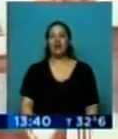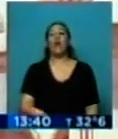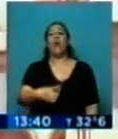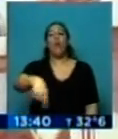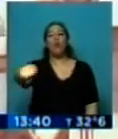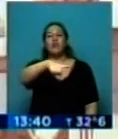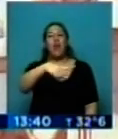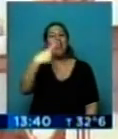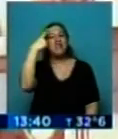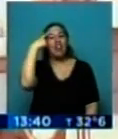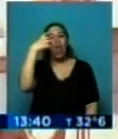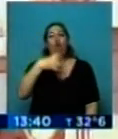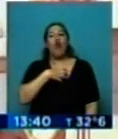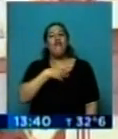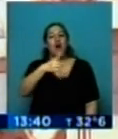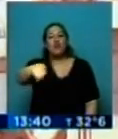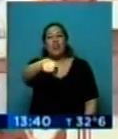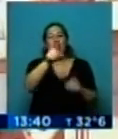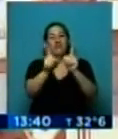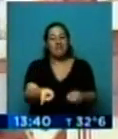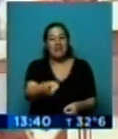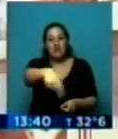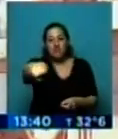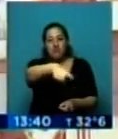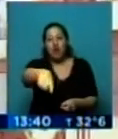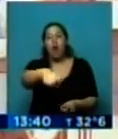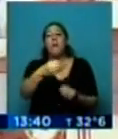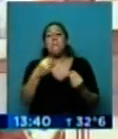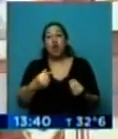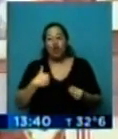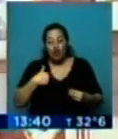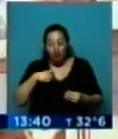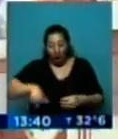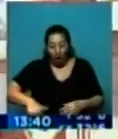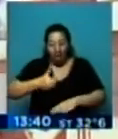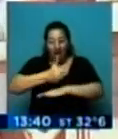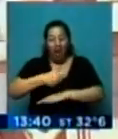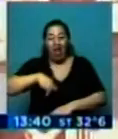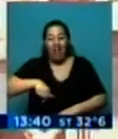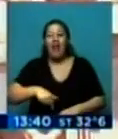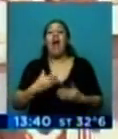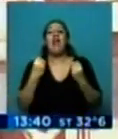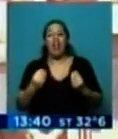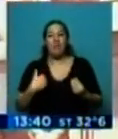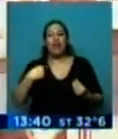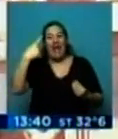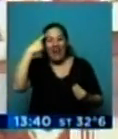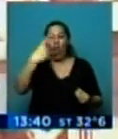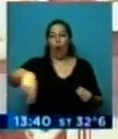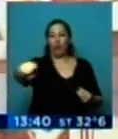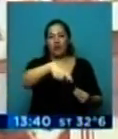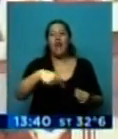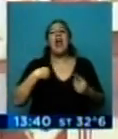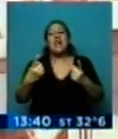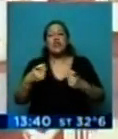ustedes mismos. Porque yo hoy estoy acá porque creo en ustedes. Y necesito que ustedes